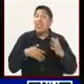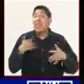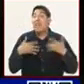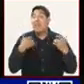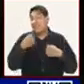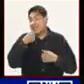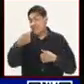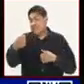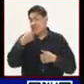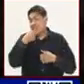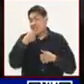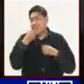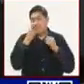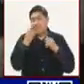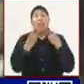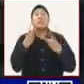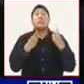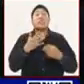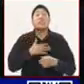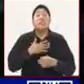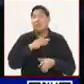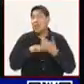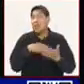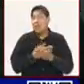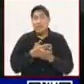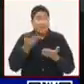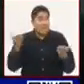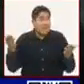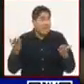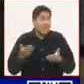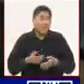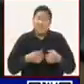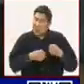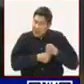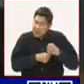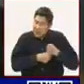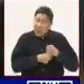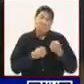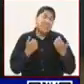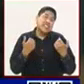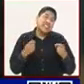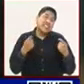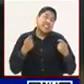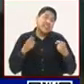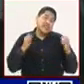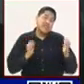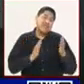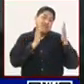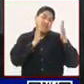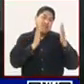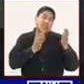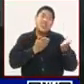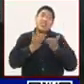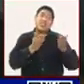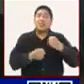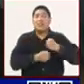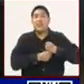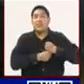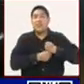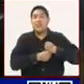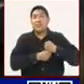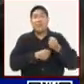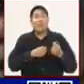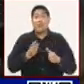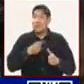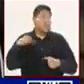la entrevista, ¿no? Y que de la visita, ¿no? A todos los soldaditos que estamos presentando para prestar nuestro servicio militar al Estado Mayor.